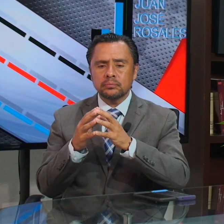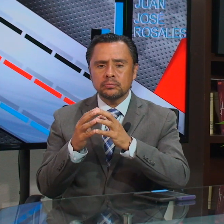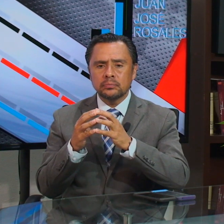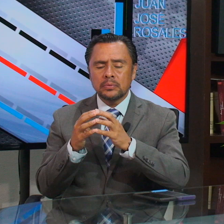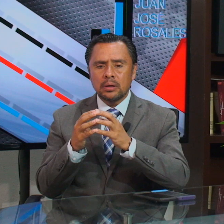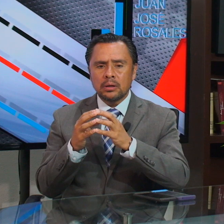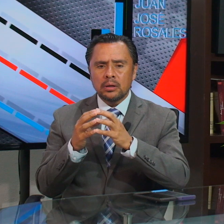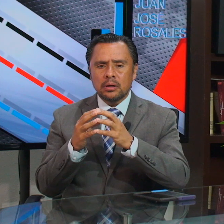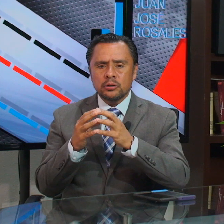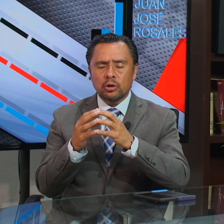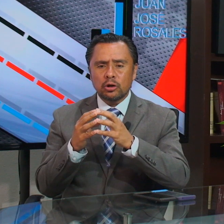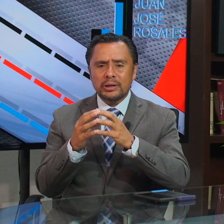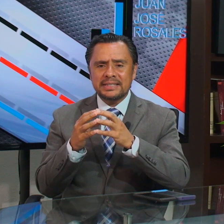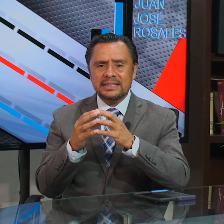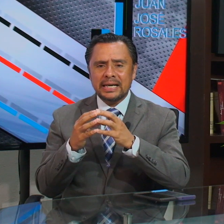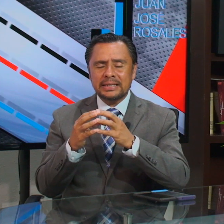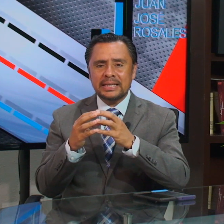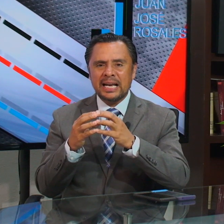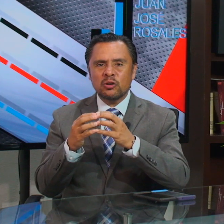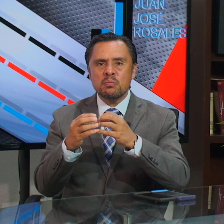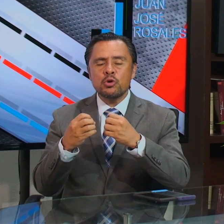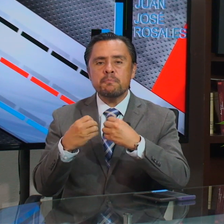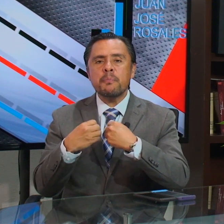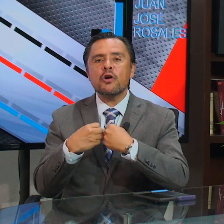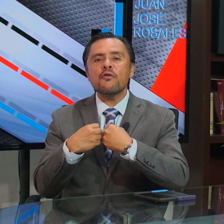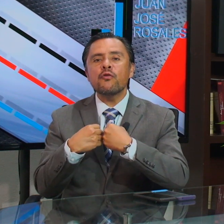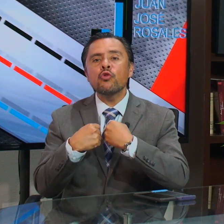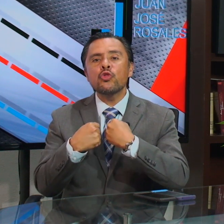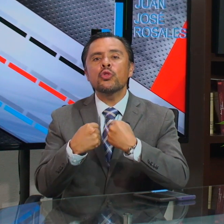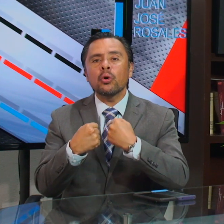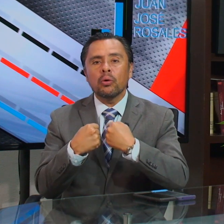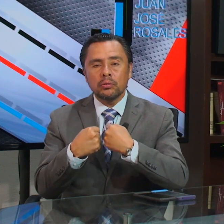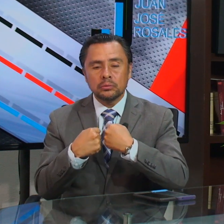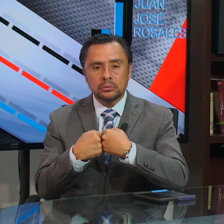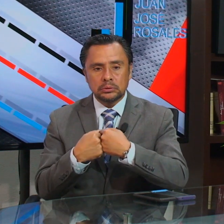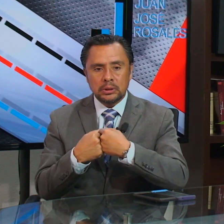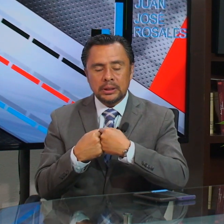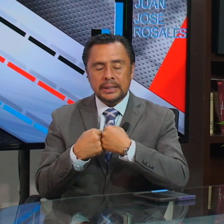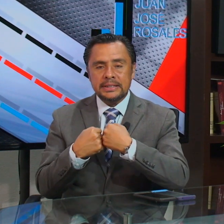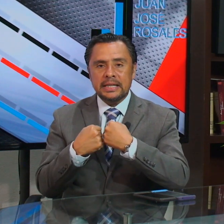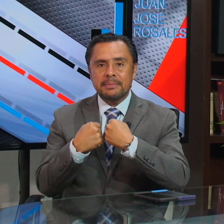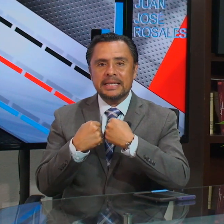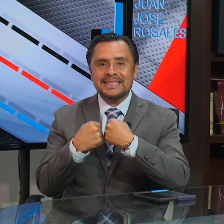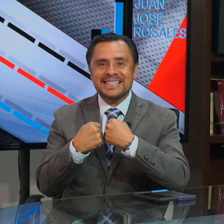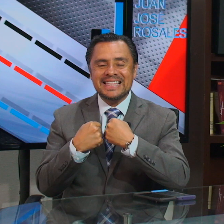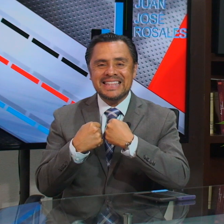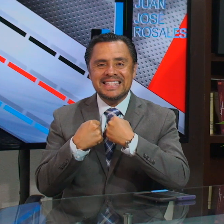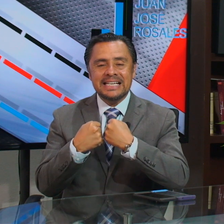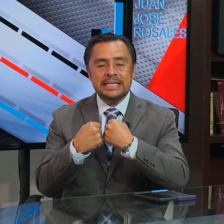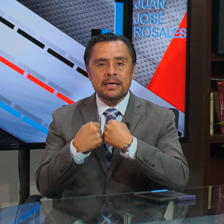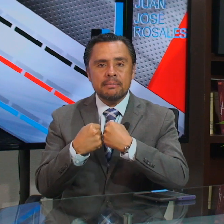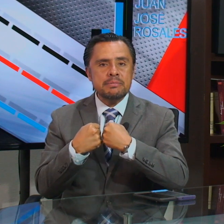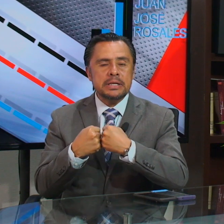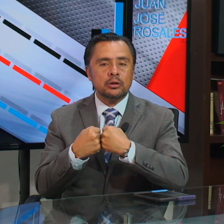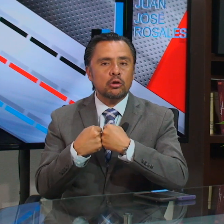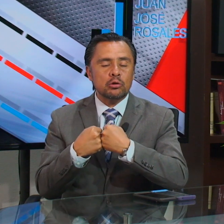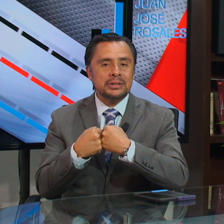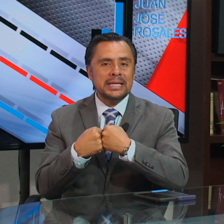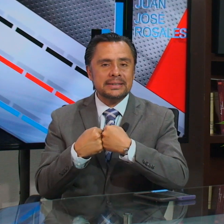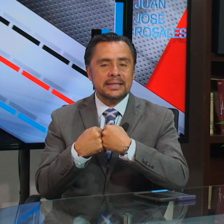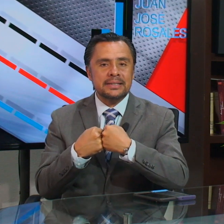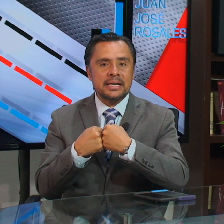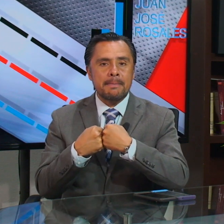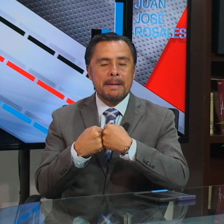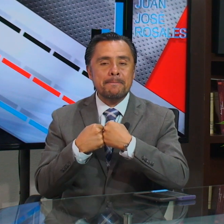nación. Yo creo que se trata de algo muy profundo que se debe de sentir y de vivir todos